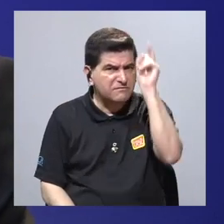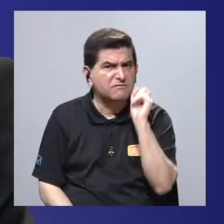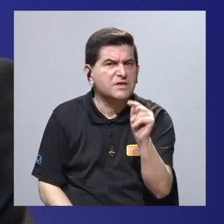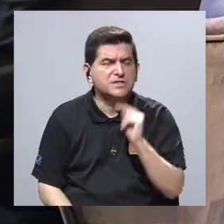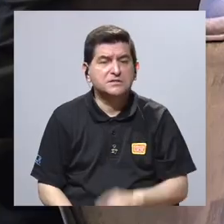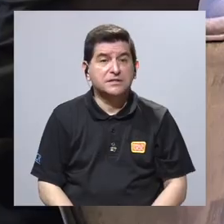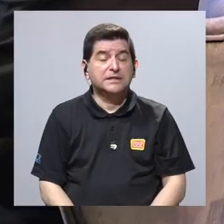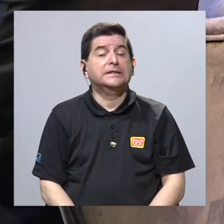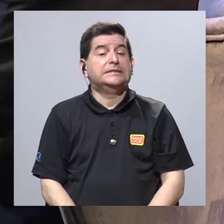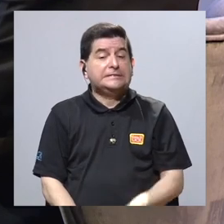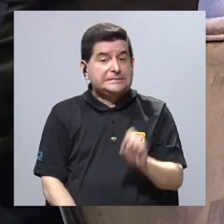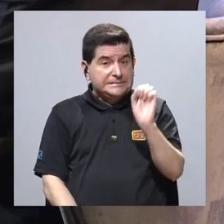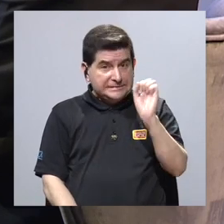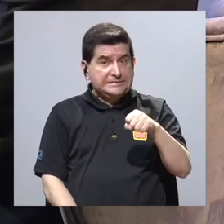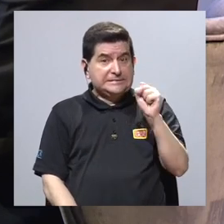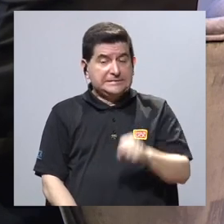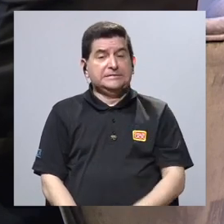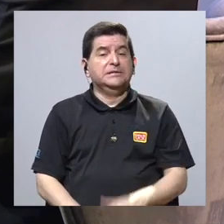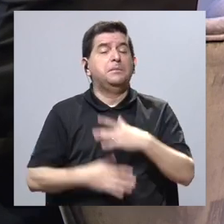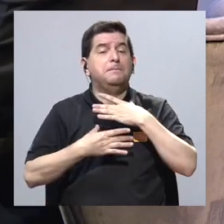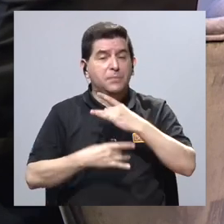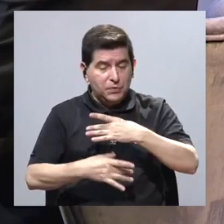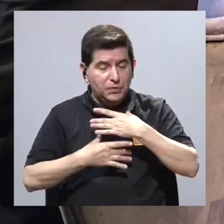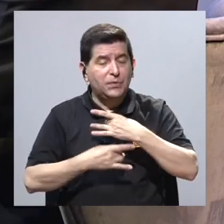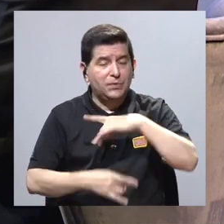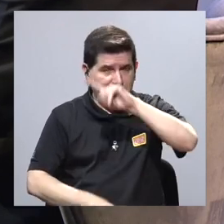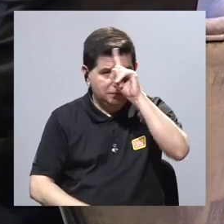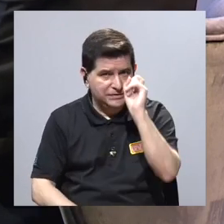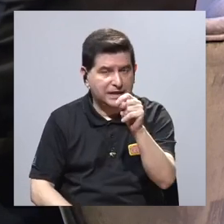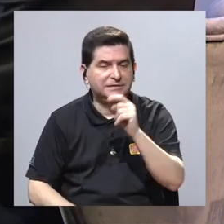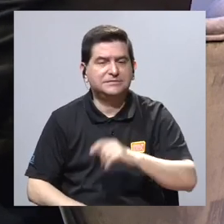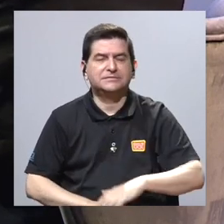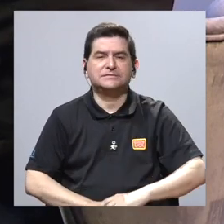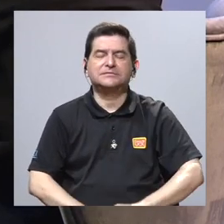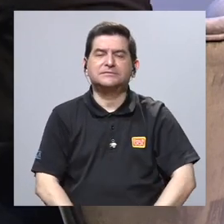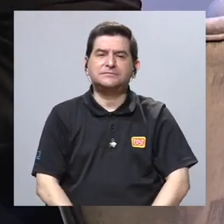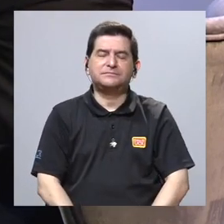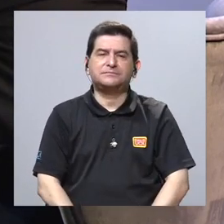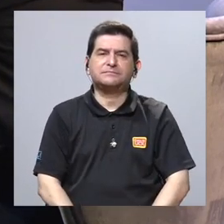pregunta. Sí, es bien interesante.